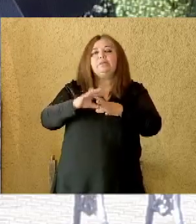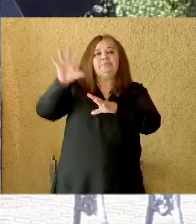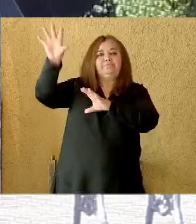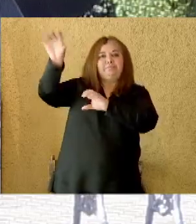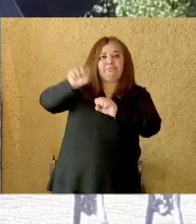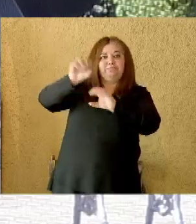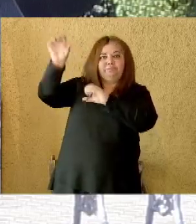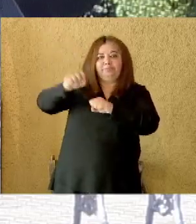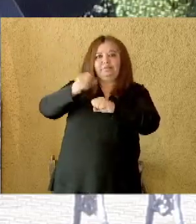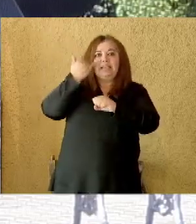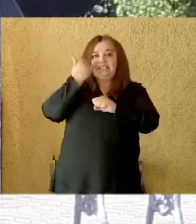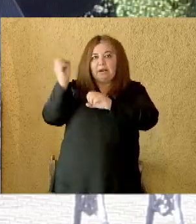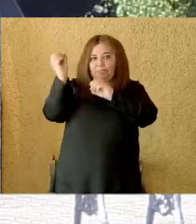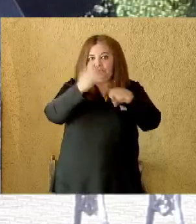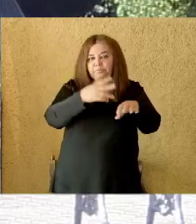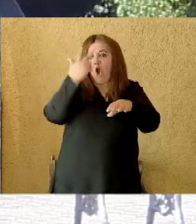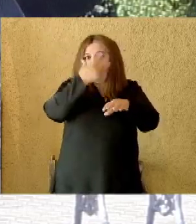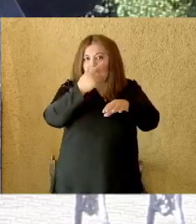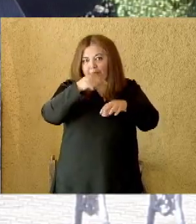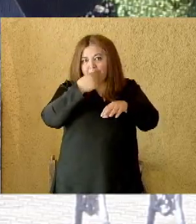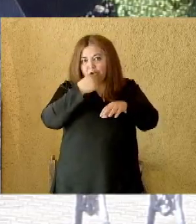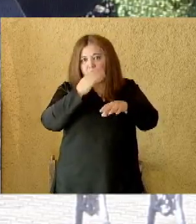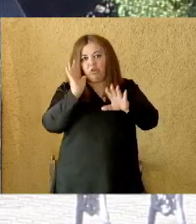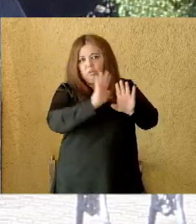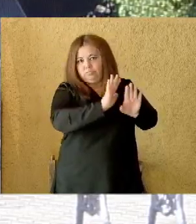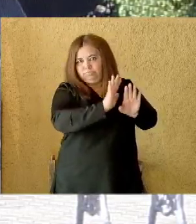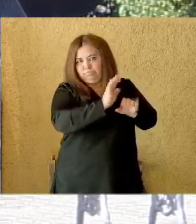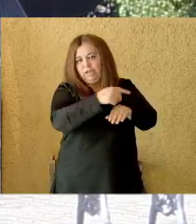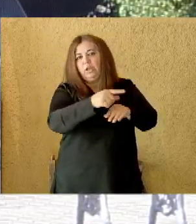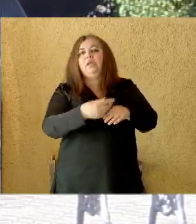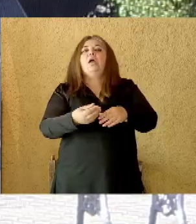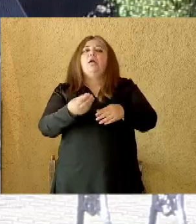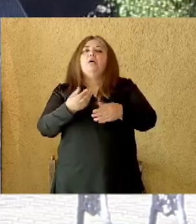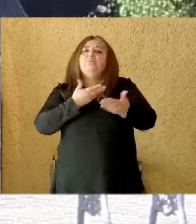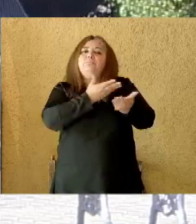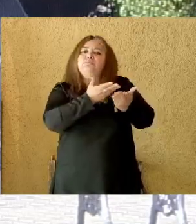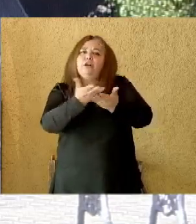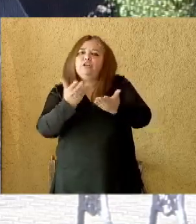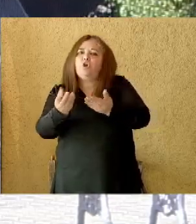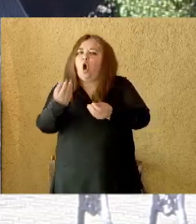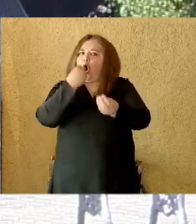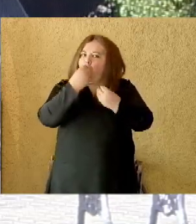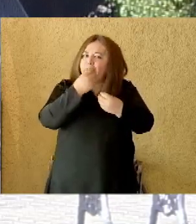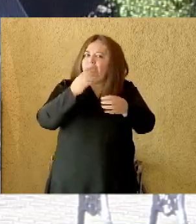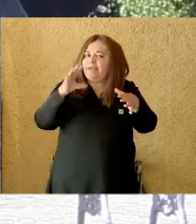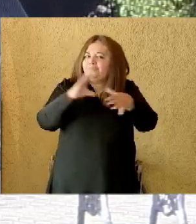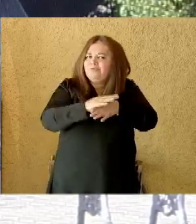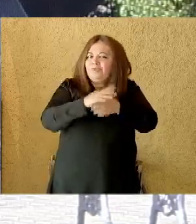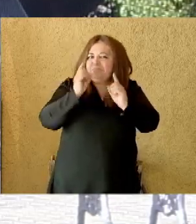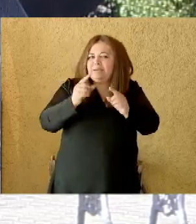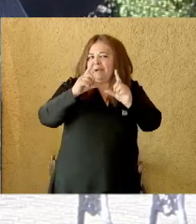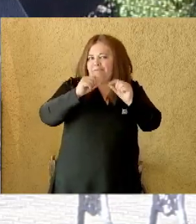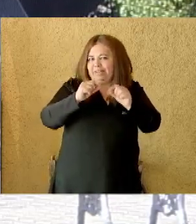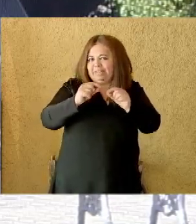de Mendoza, bueno, van a estar comiendo también hoy y recibiendo comida patria, y además van a estar recibiendo a lo largo de toda esta semana un